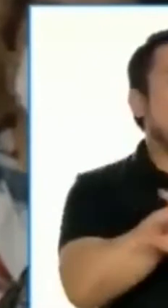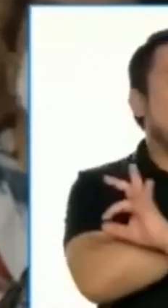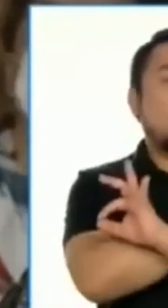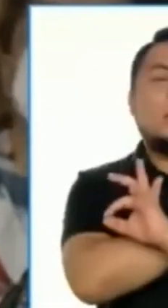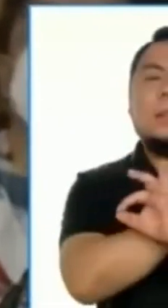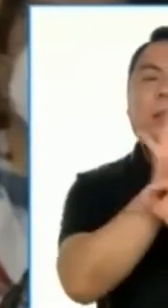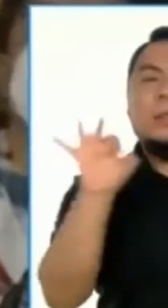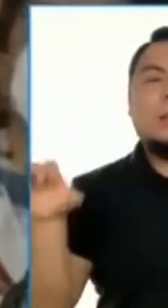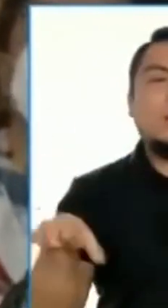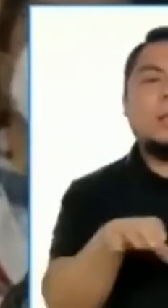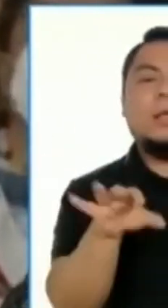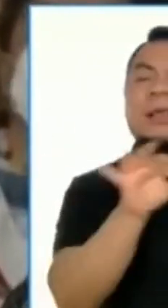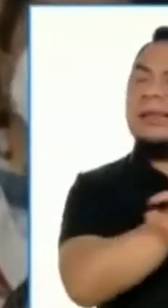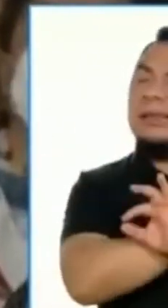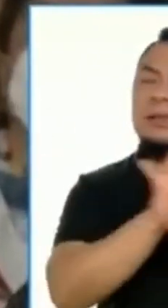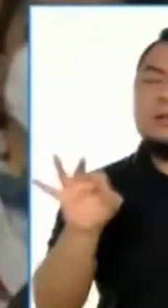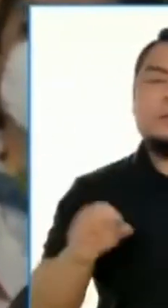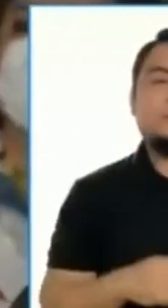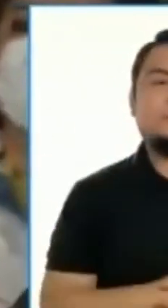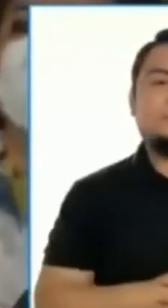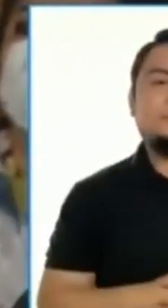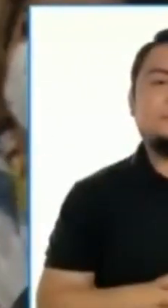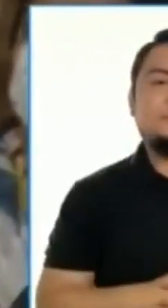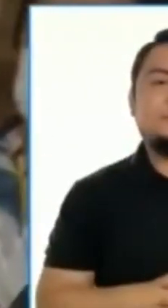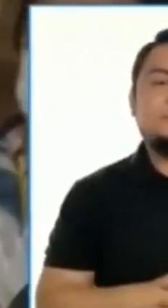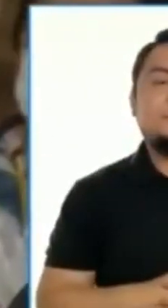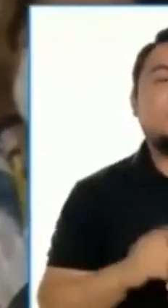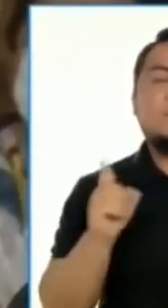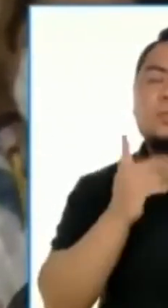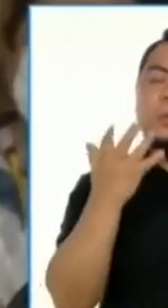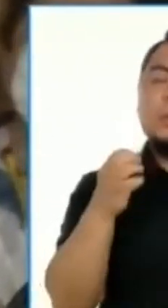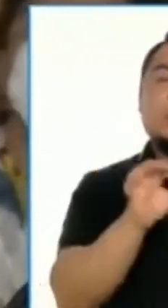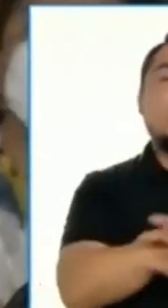legal. No quiero que de ninguna manera